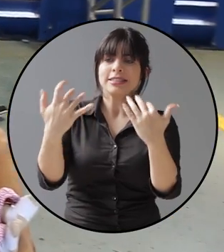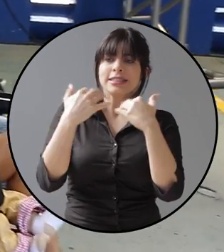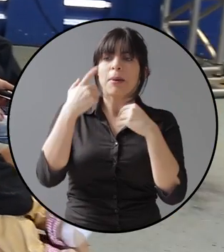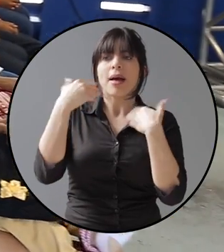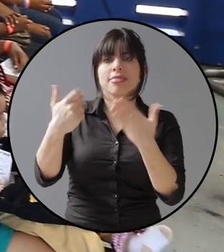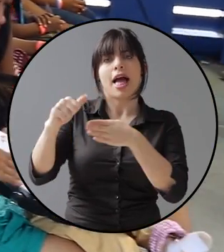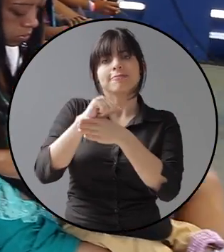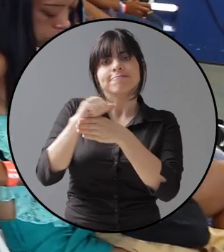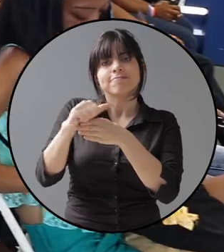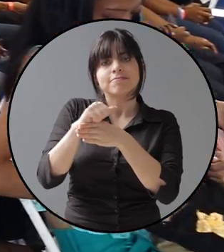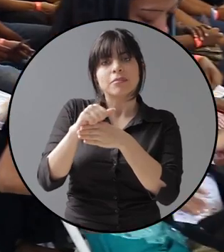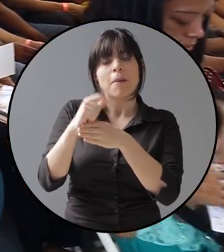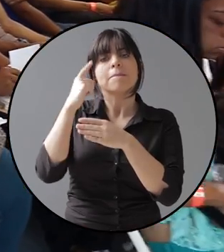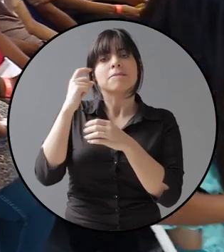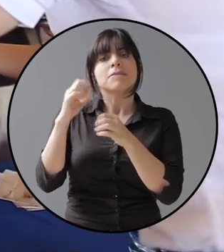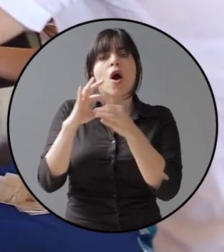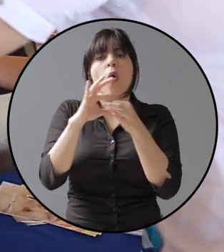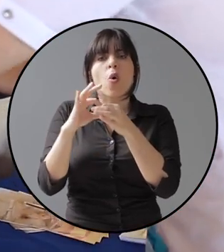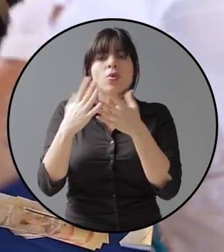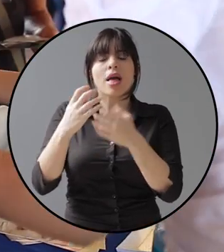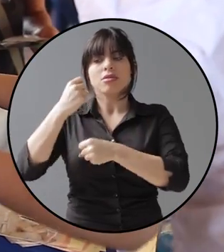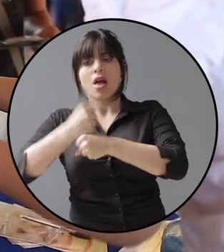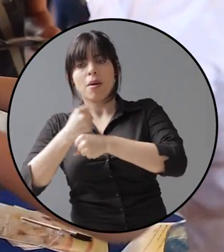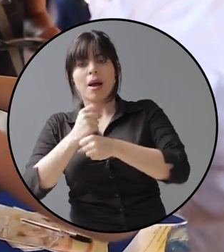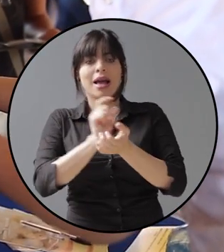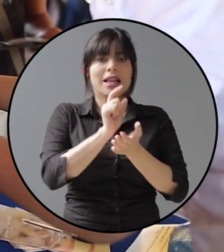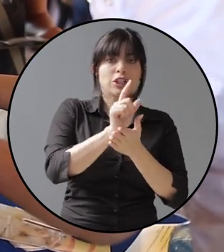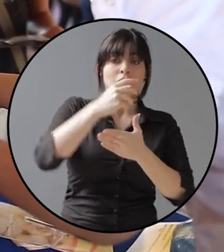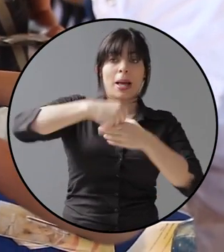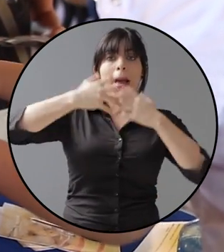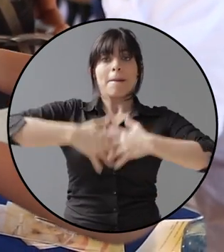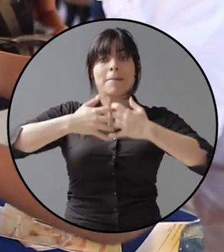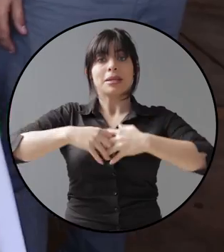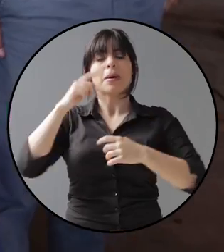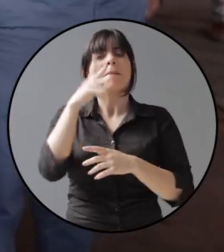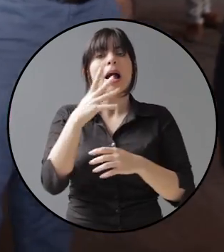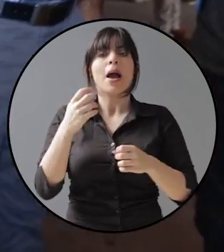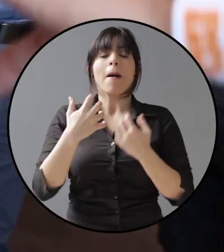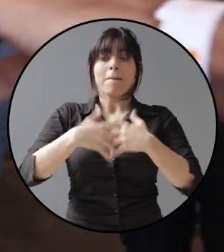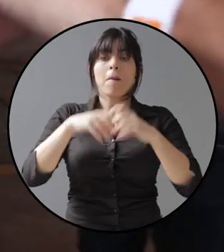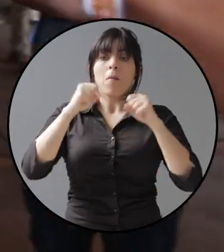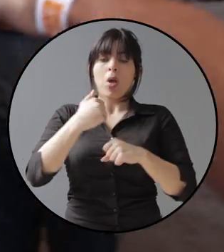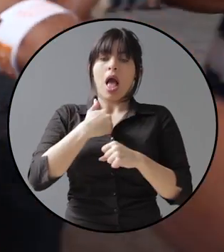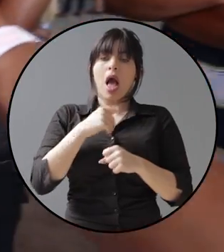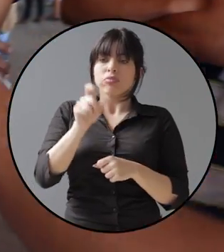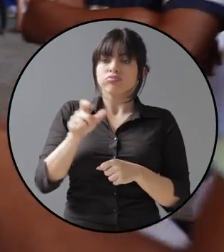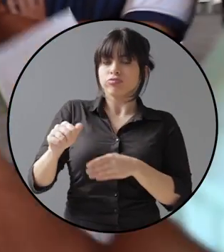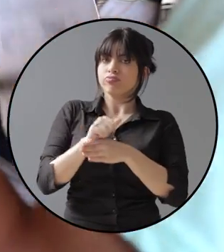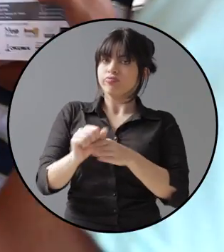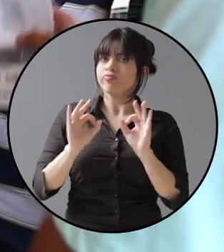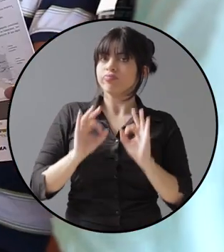capacitaciones para combinar lecciones y trabajo en una empresa con el fin de que las compañías cuenten con el personal